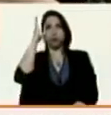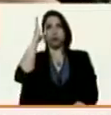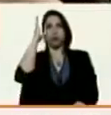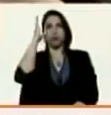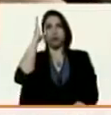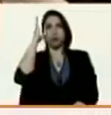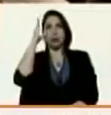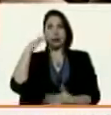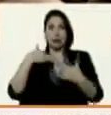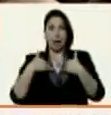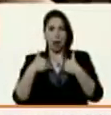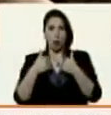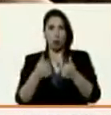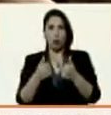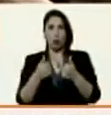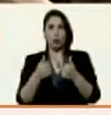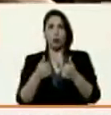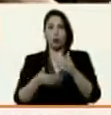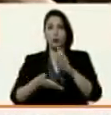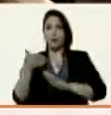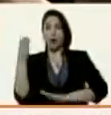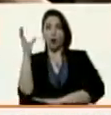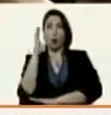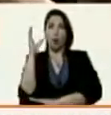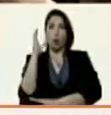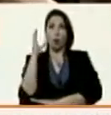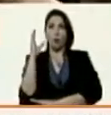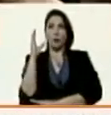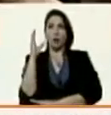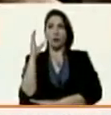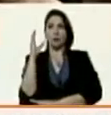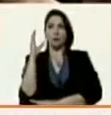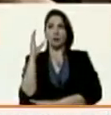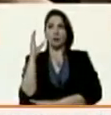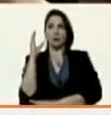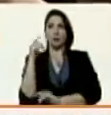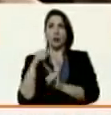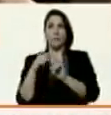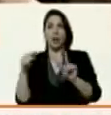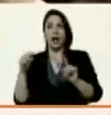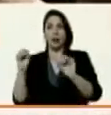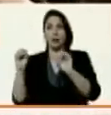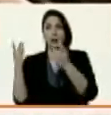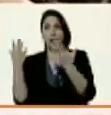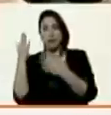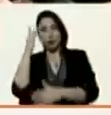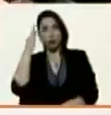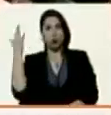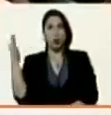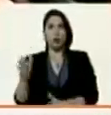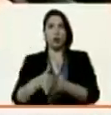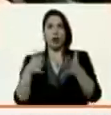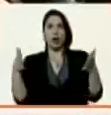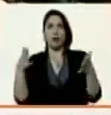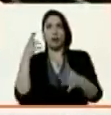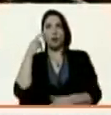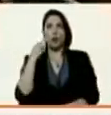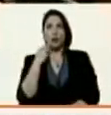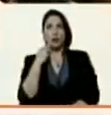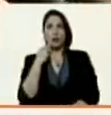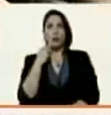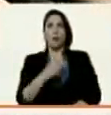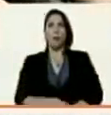salud se fue a colombia se fue a colombia para tratar de salvar el sueño más grande de bolívar que era la